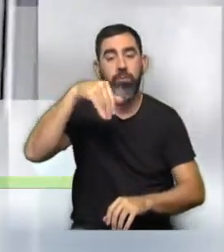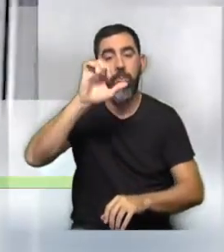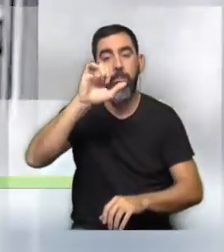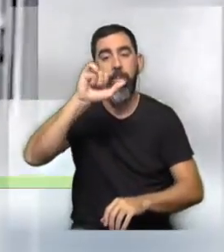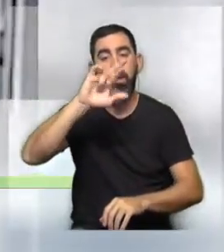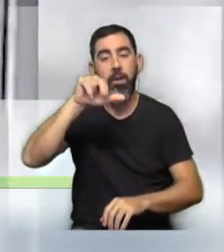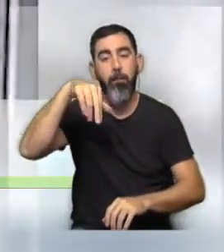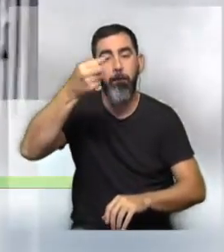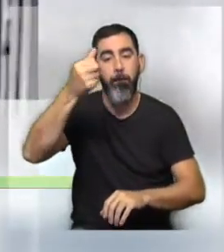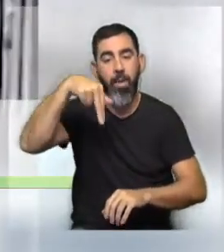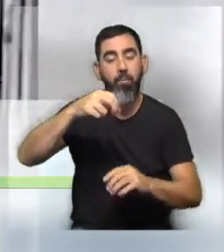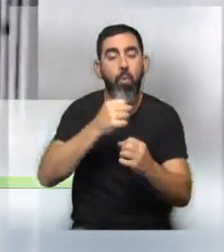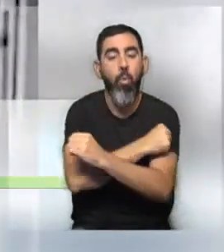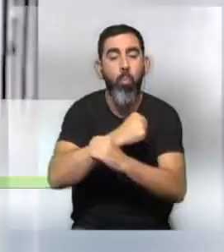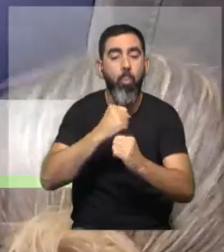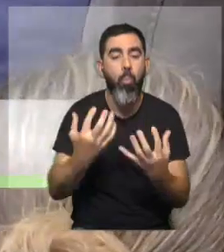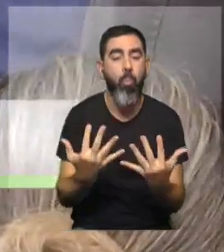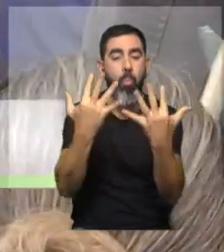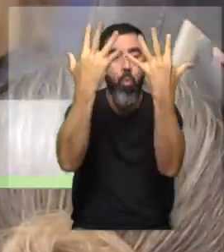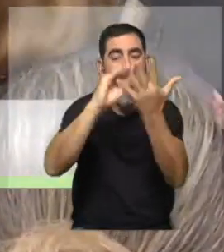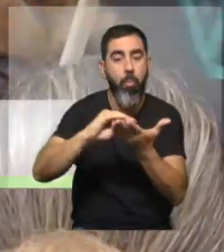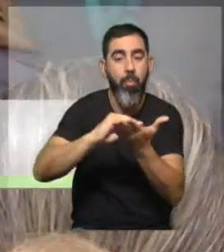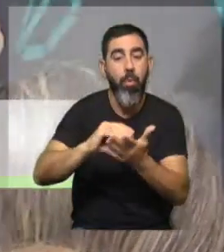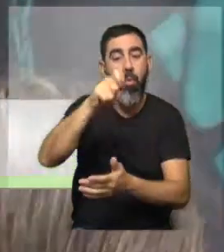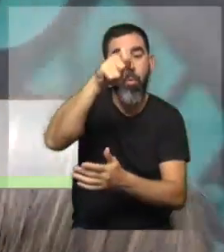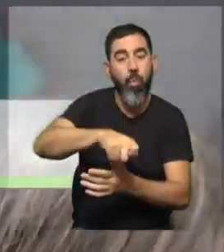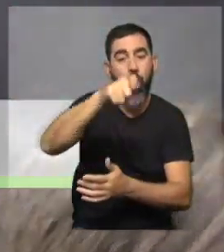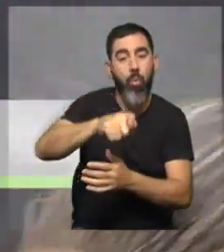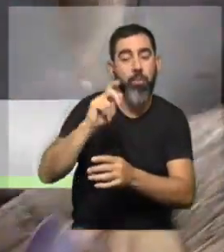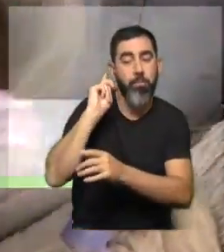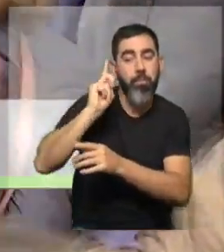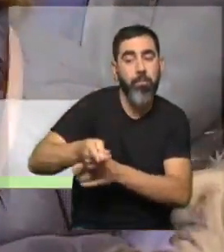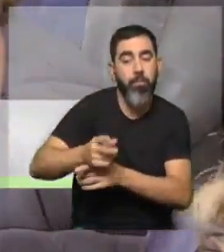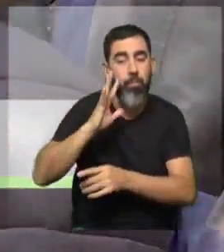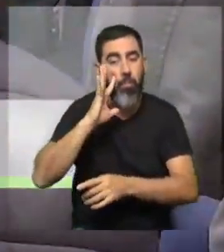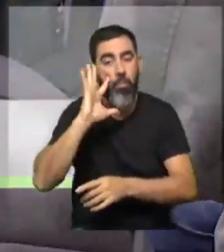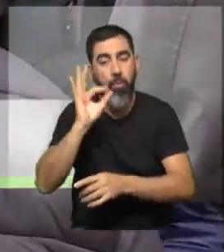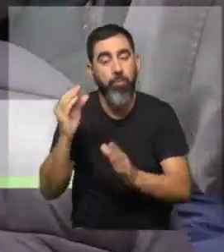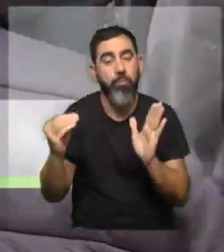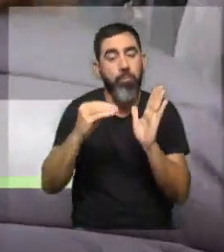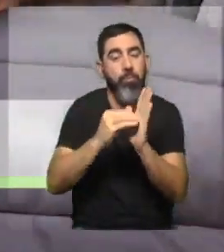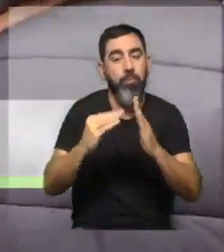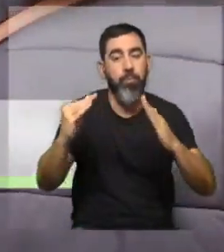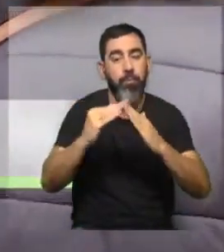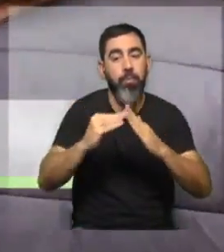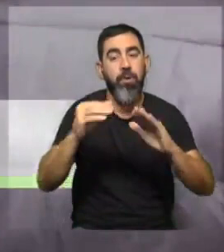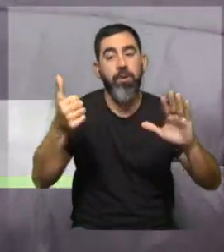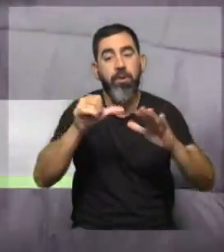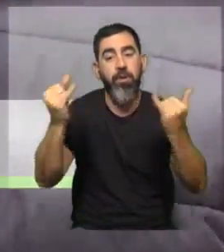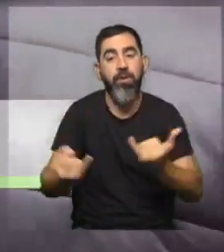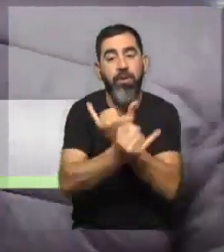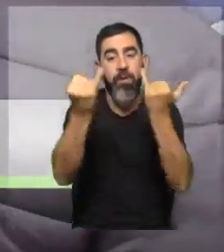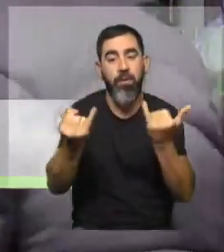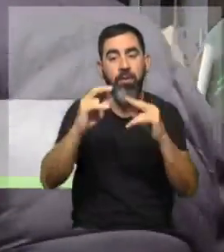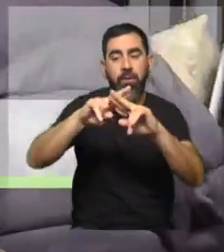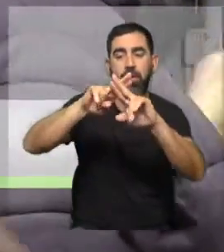detonación de una bomba de humo en la sede del organismo el juez Humberto Álvarez dispuso como medida cautelar la fijación de domicilio por 60 días pero